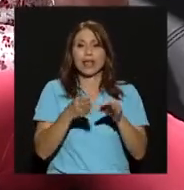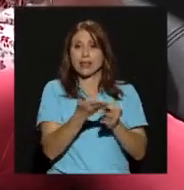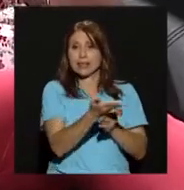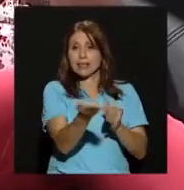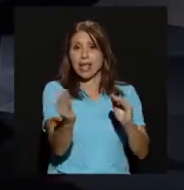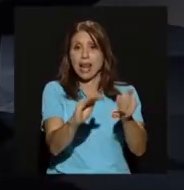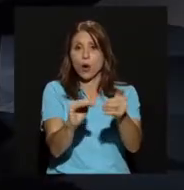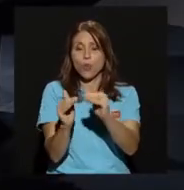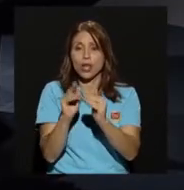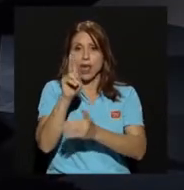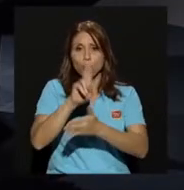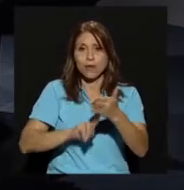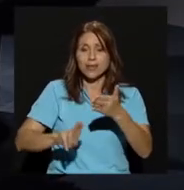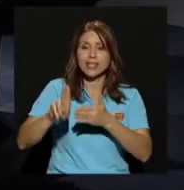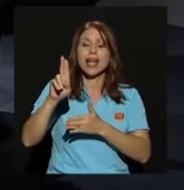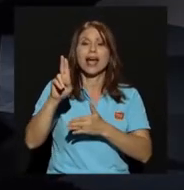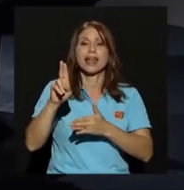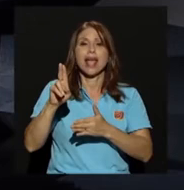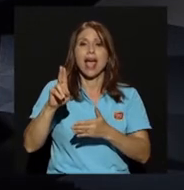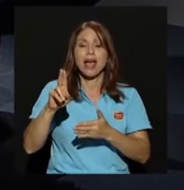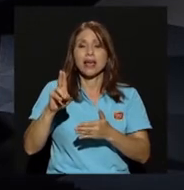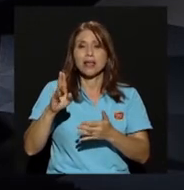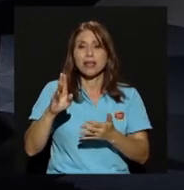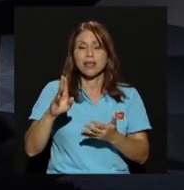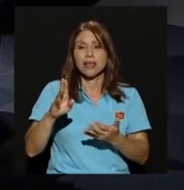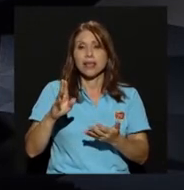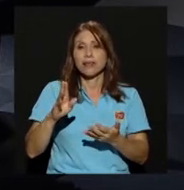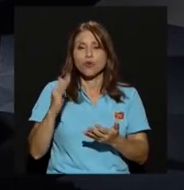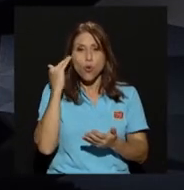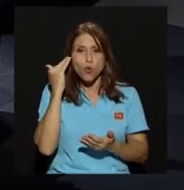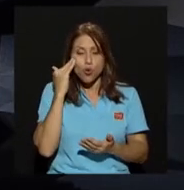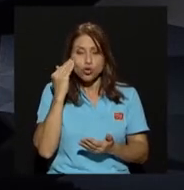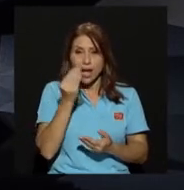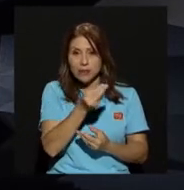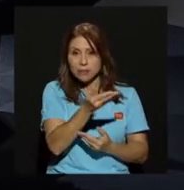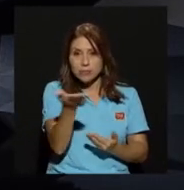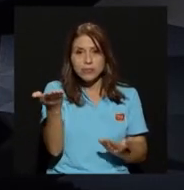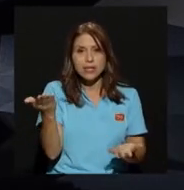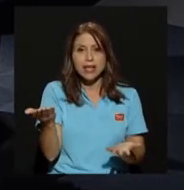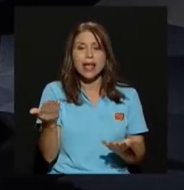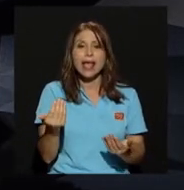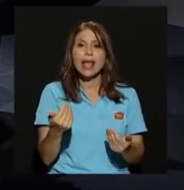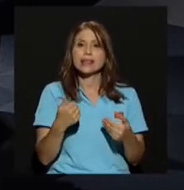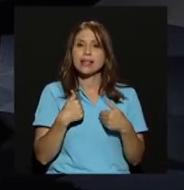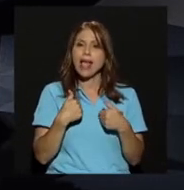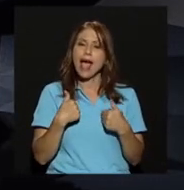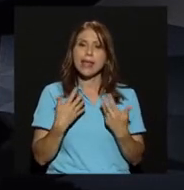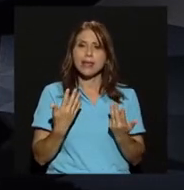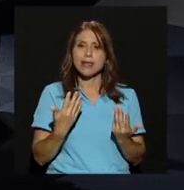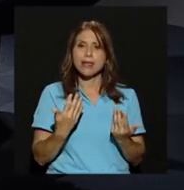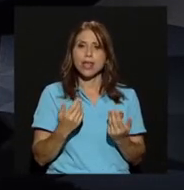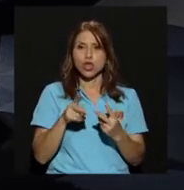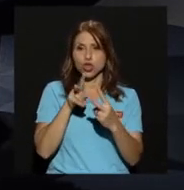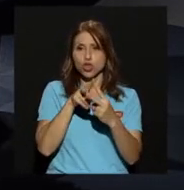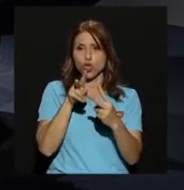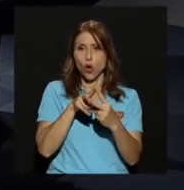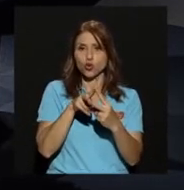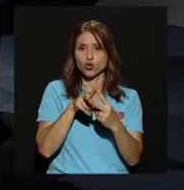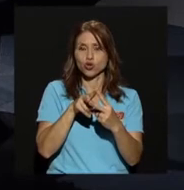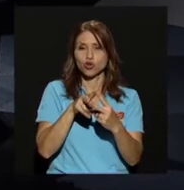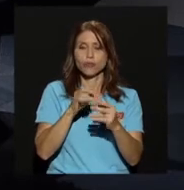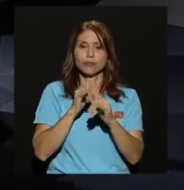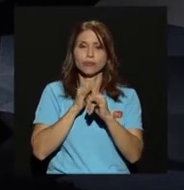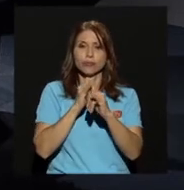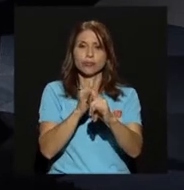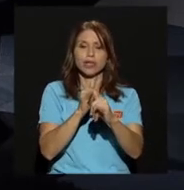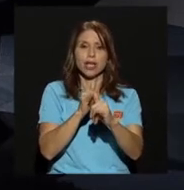universitaria, aprovechando este espacio, se conozca, es que hay dos recursos de